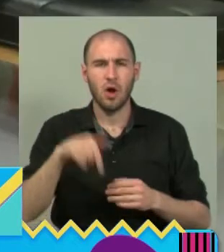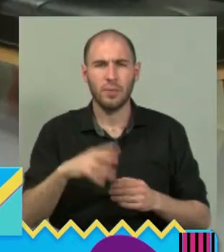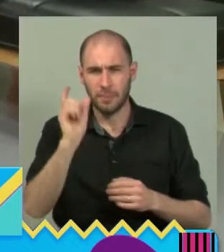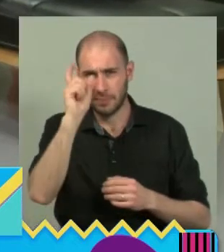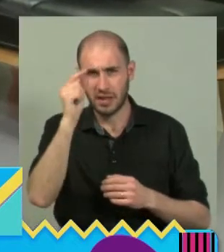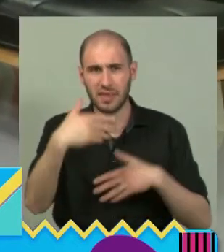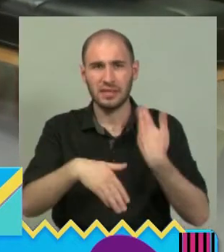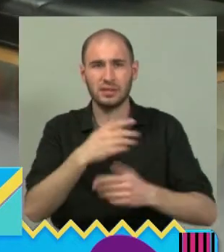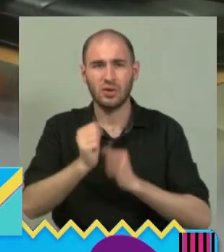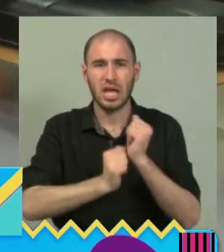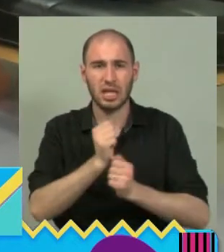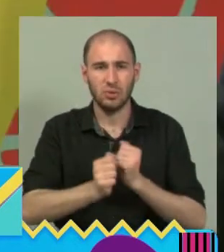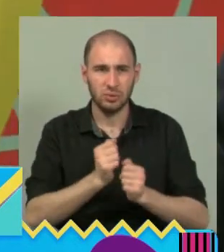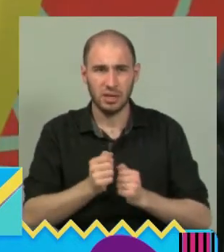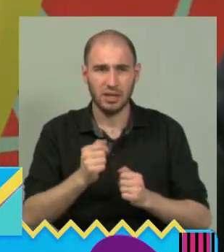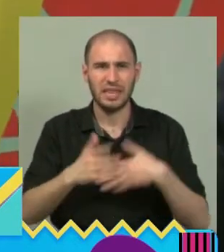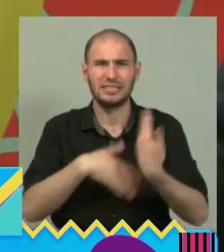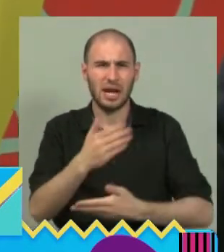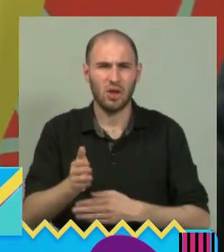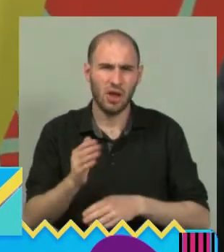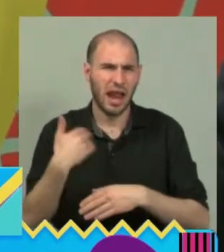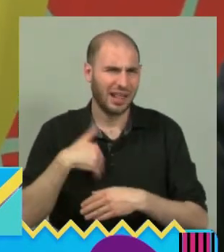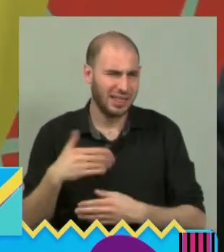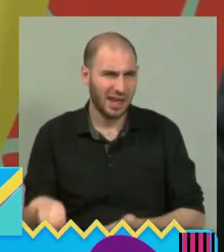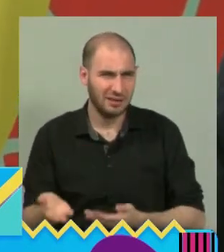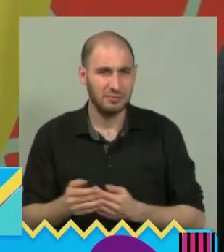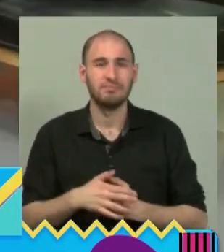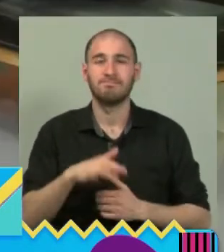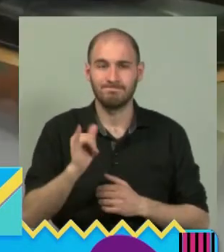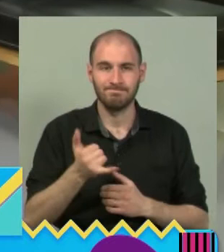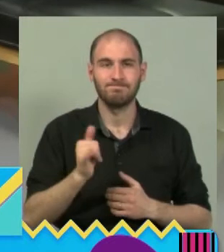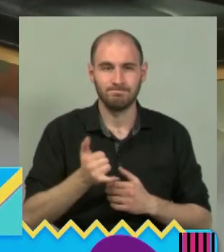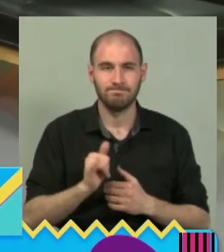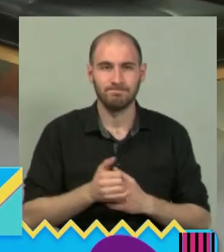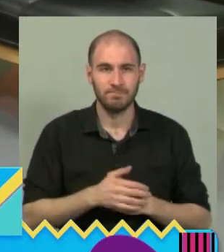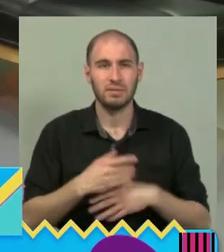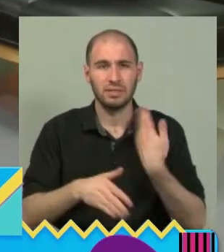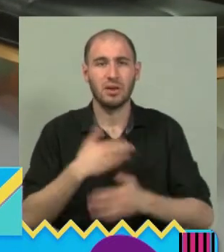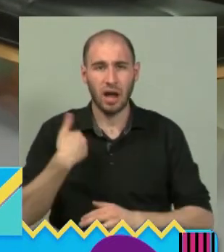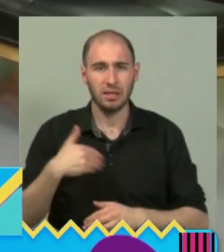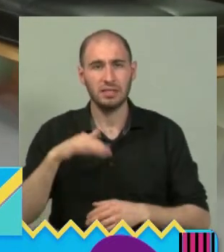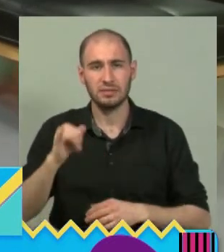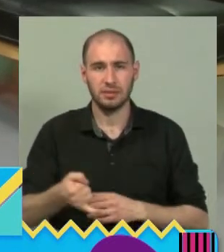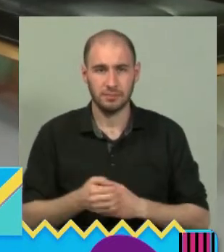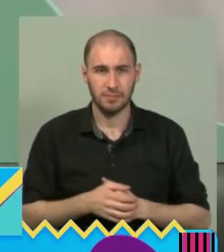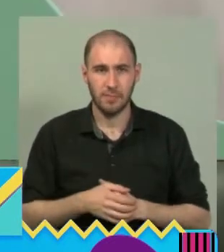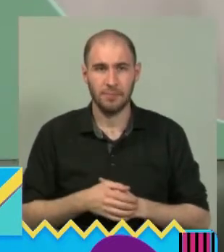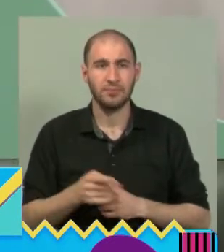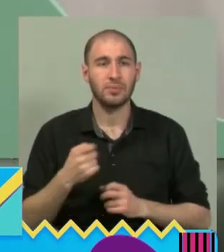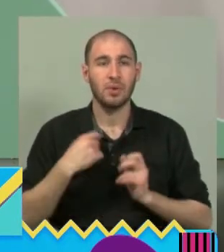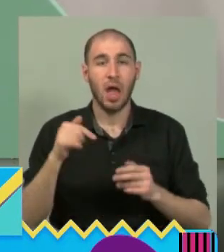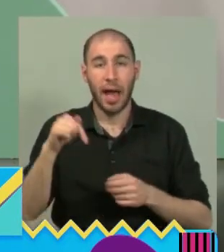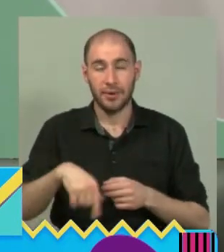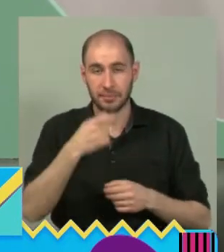el desarrollo de esta industria, ¿es desarrollo para Argentina? Totalmente, totalmente que es desarrollo para la Argentina. Es decir, yo te digo,